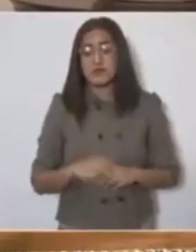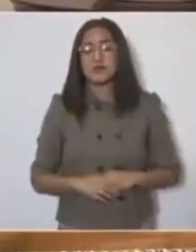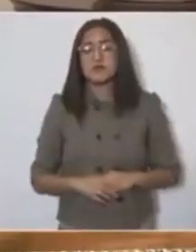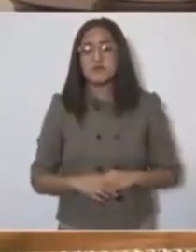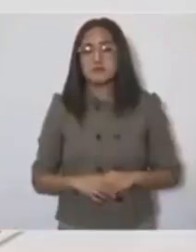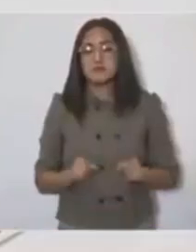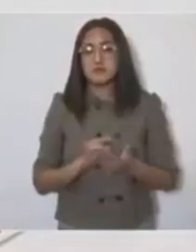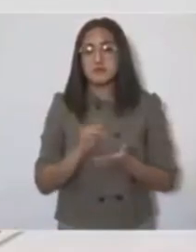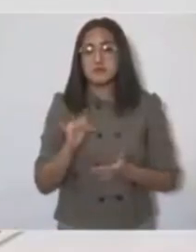gracias